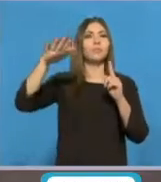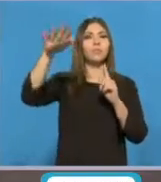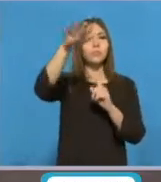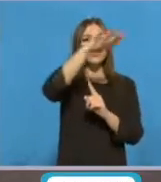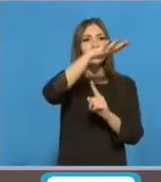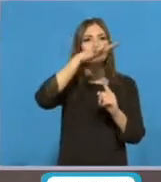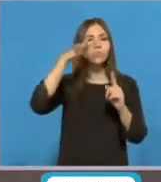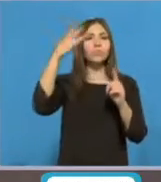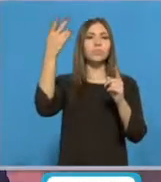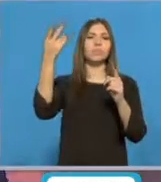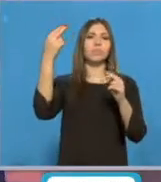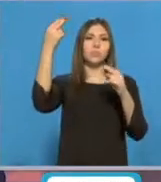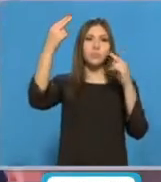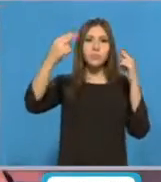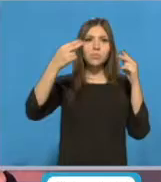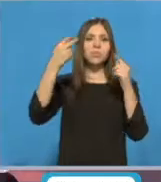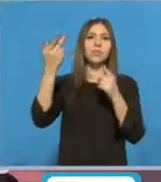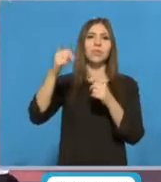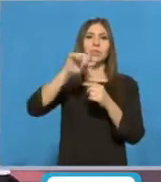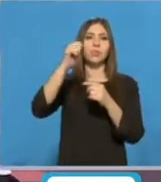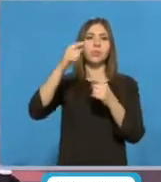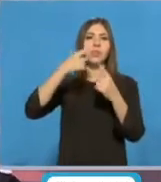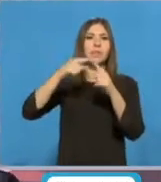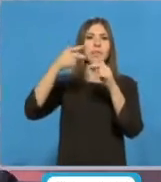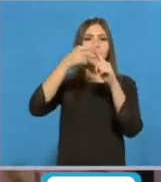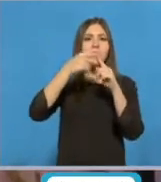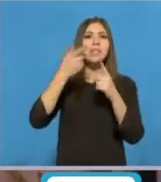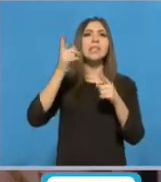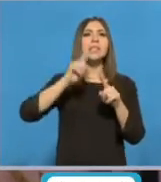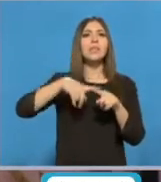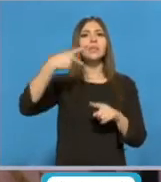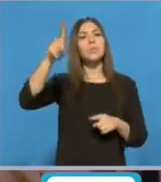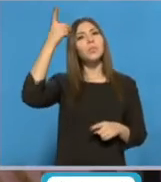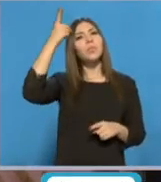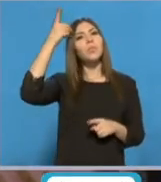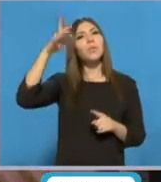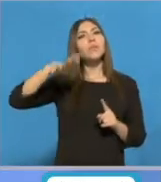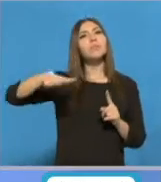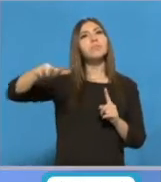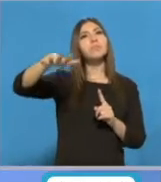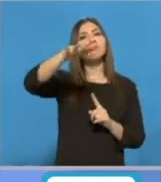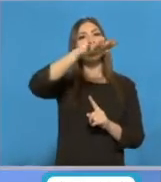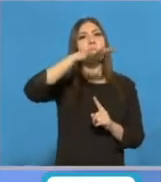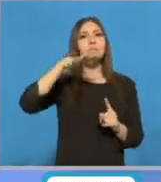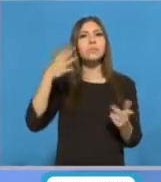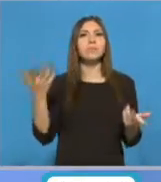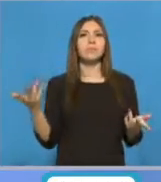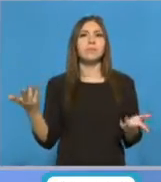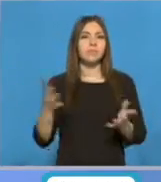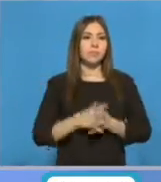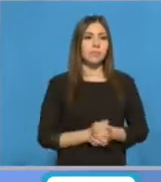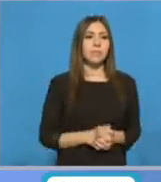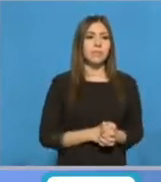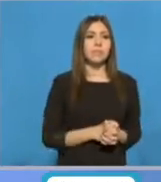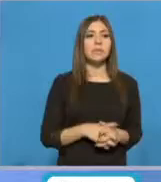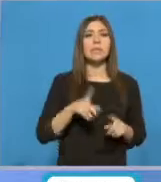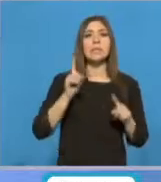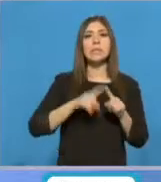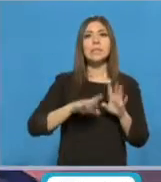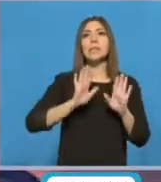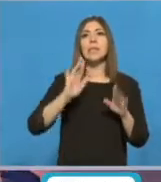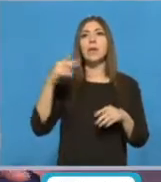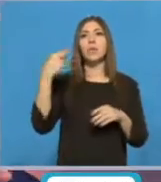pasa con los demás astros? ¿A quién le pertenece el espacio exterior? Sí. ¿No? No es de nadie. ¿Alguien ya patentó algo?